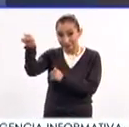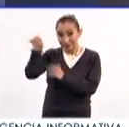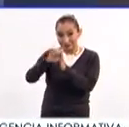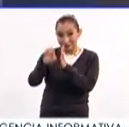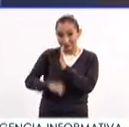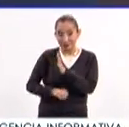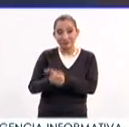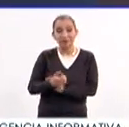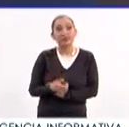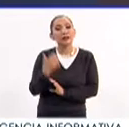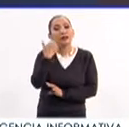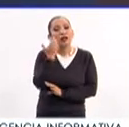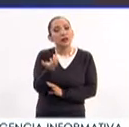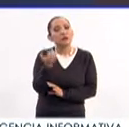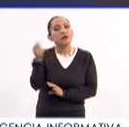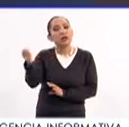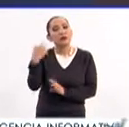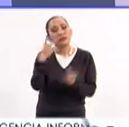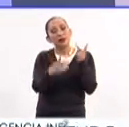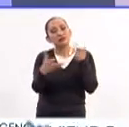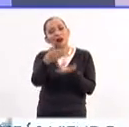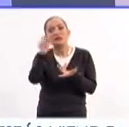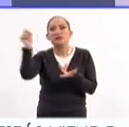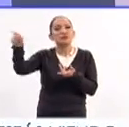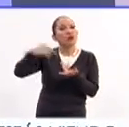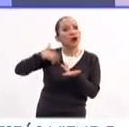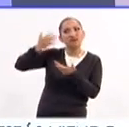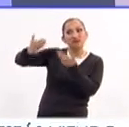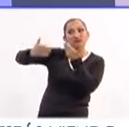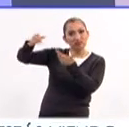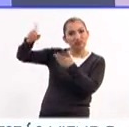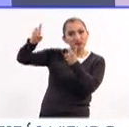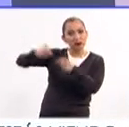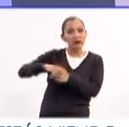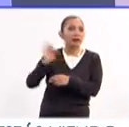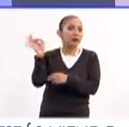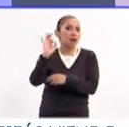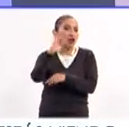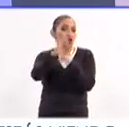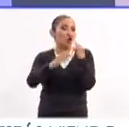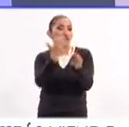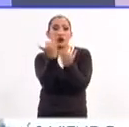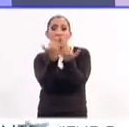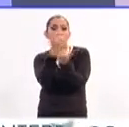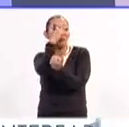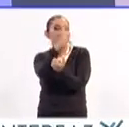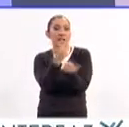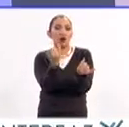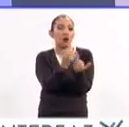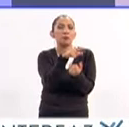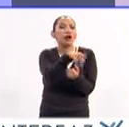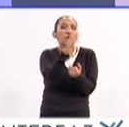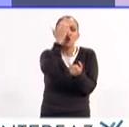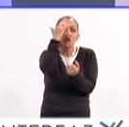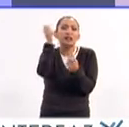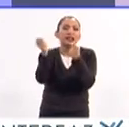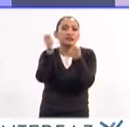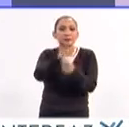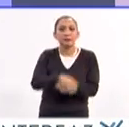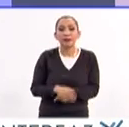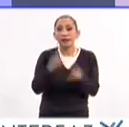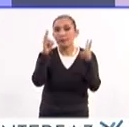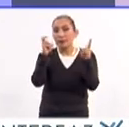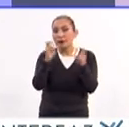ejemplo. Y queremos que platiquemos sobre esos temas. Tal vez no todos se adapten a México, pero debemos conocerlos. Claro. Los